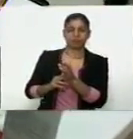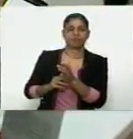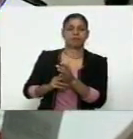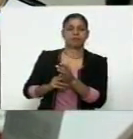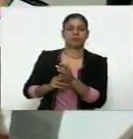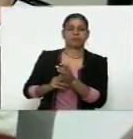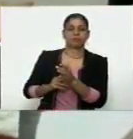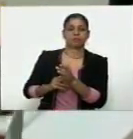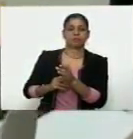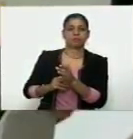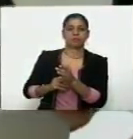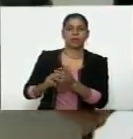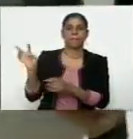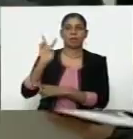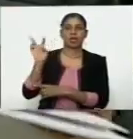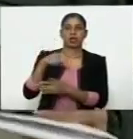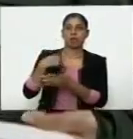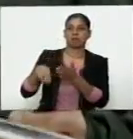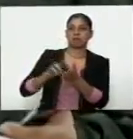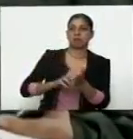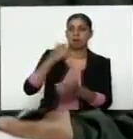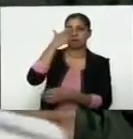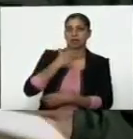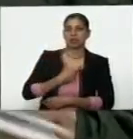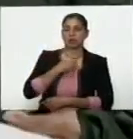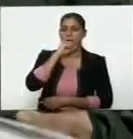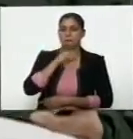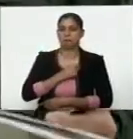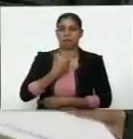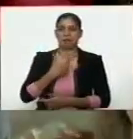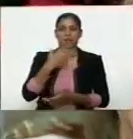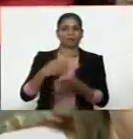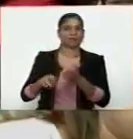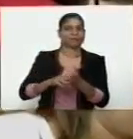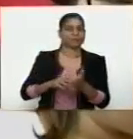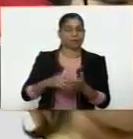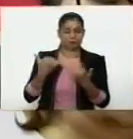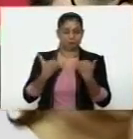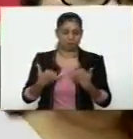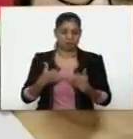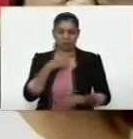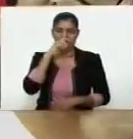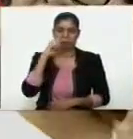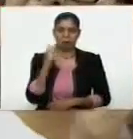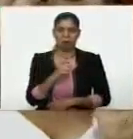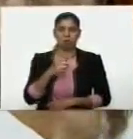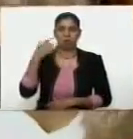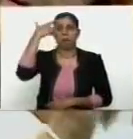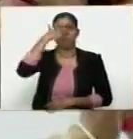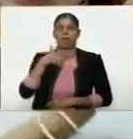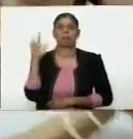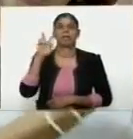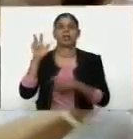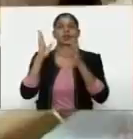la nacionalidad, porque alguien que va en contra de su propio país no, pues, no puede llamarse venezolano.